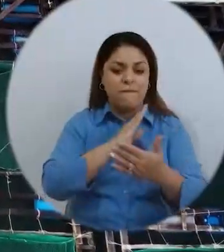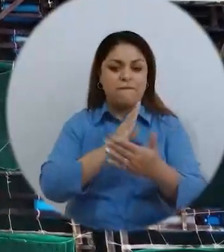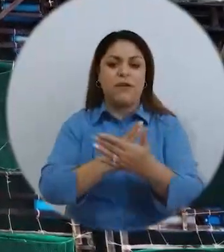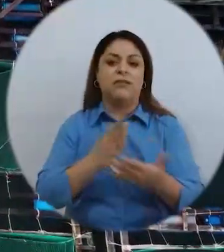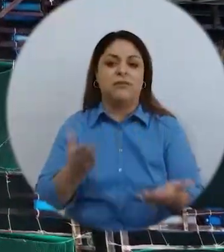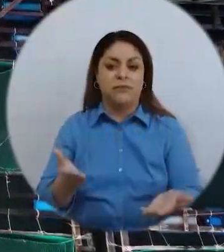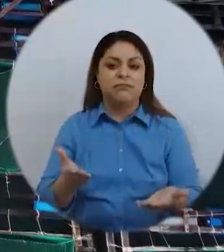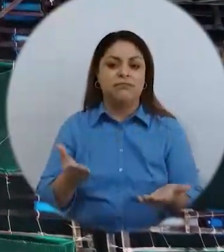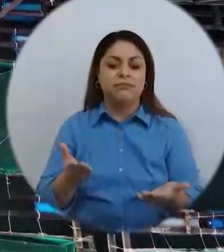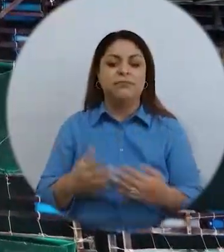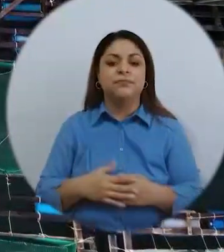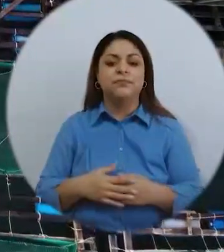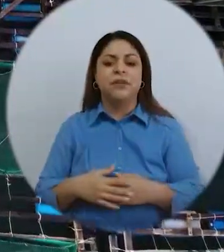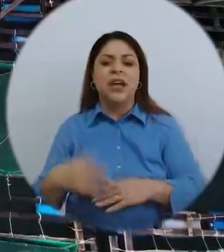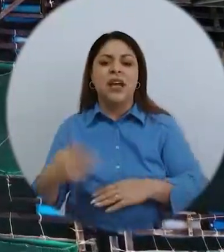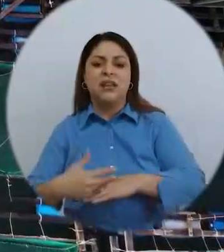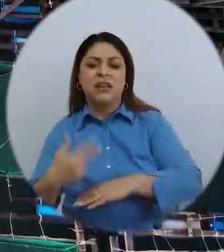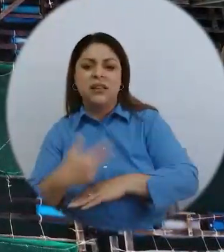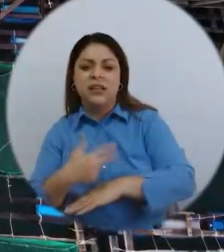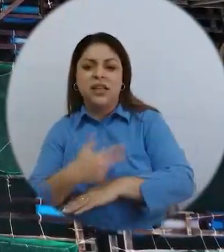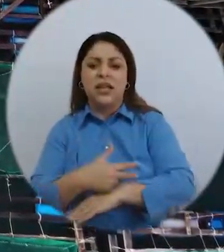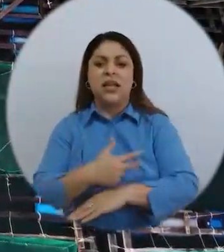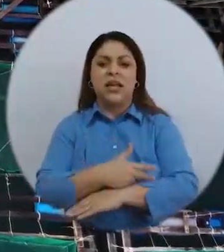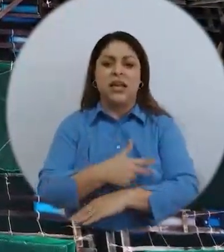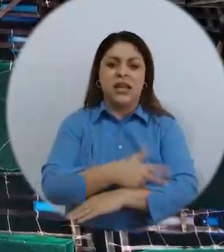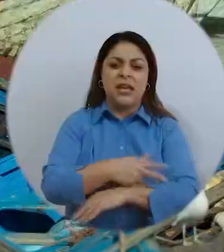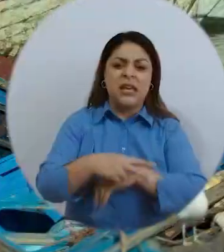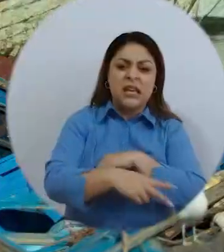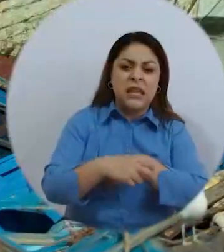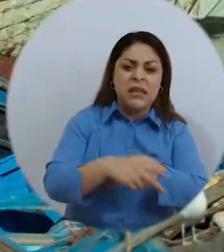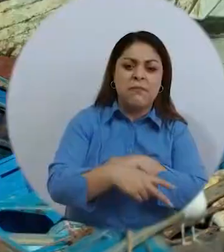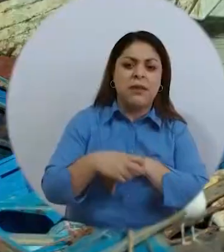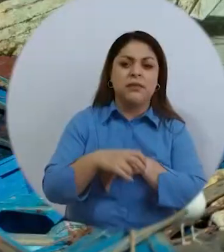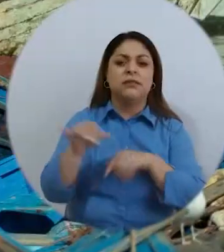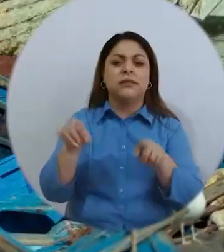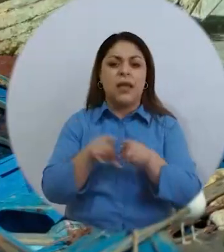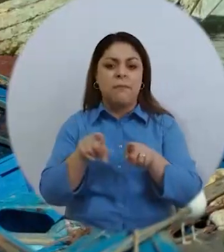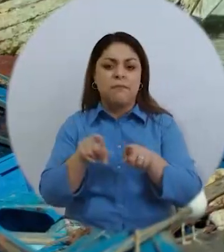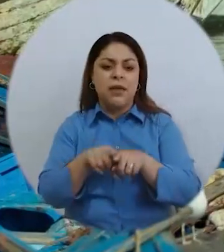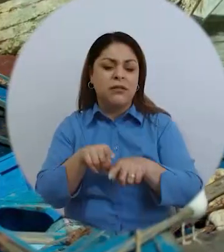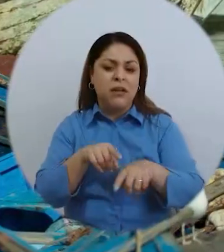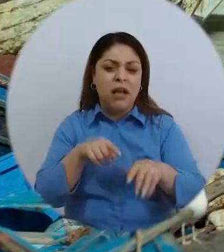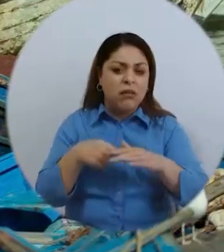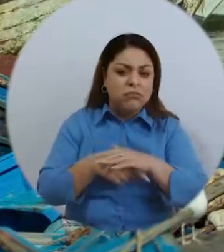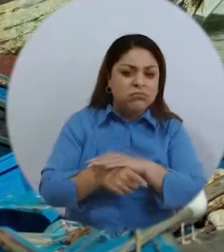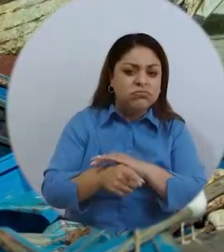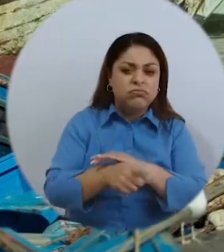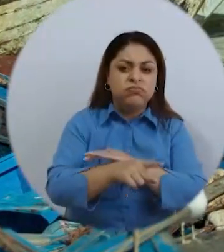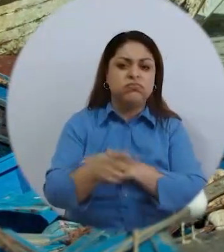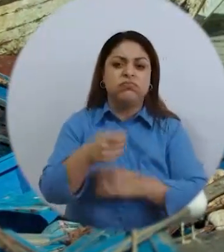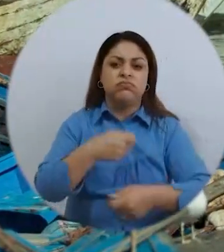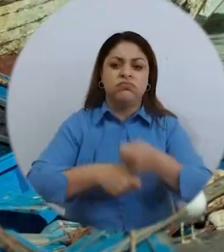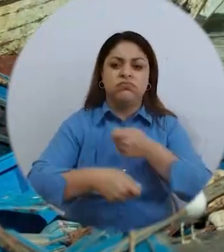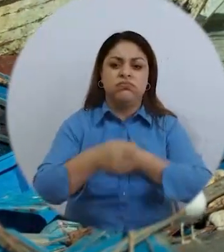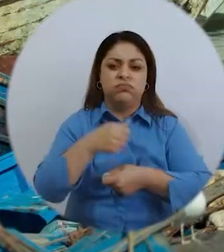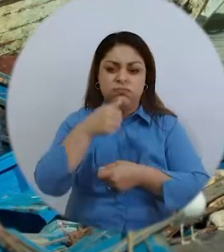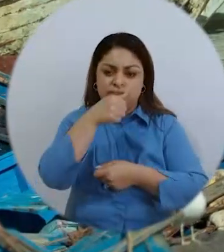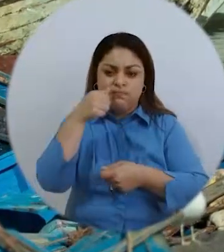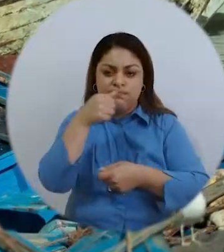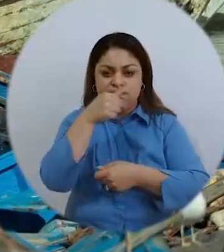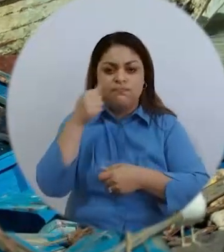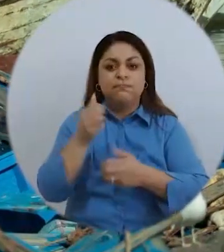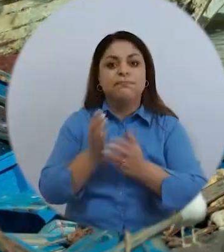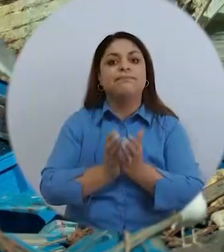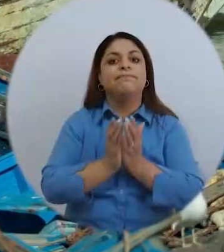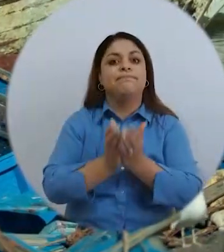directo. Criminalidad tiene que ver también con la penetración de las redes de narcotráfico en el